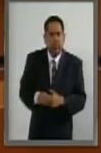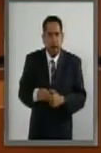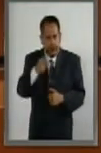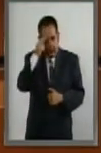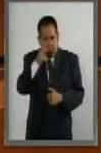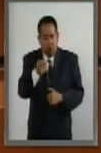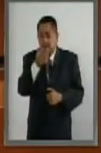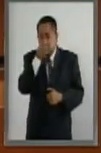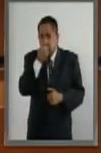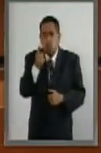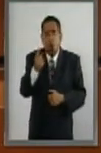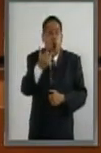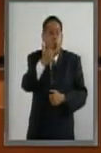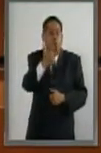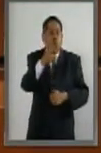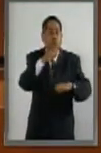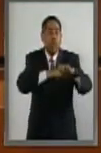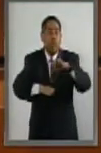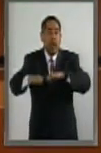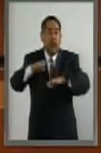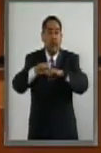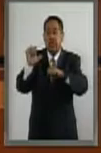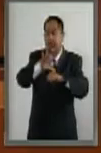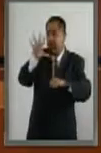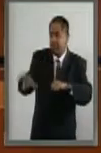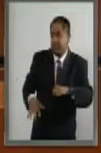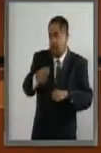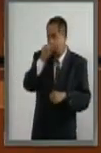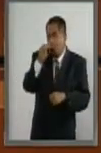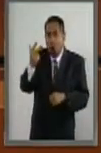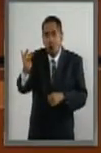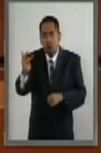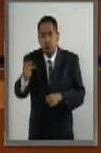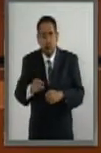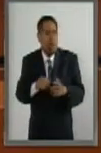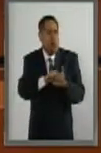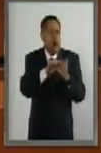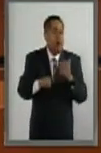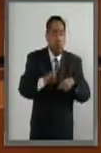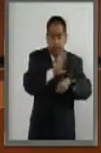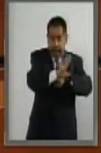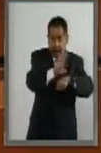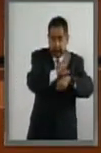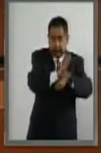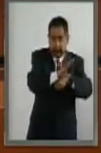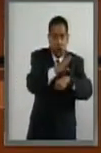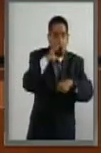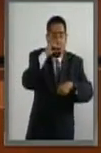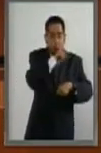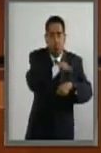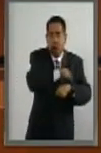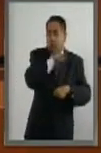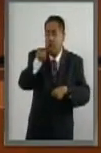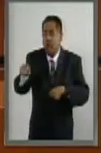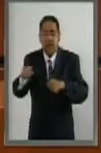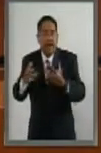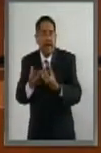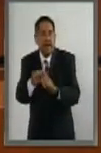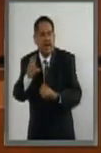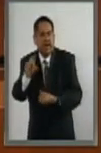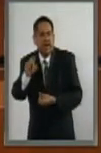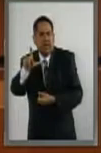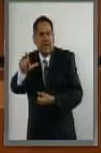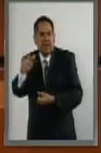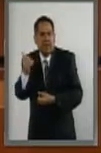apenas con 8 embajadas en todo África, mientras que países como Brasil o Cuba tienen 37 y